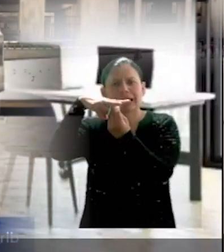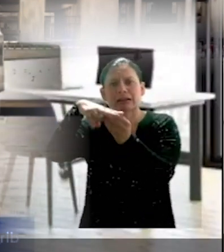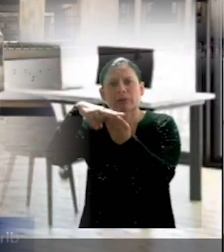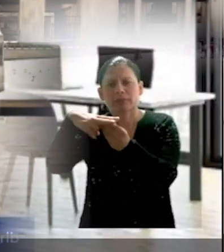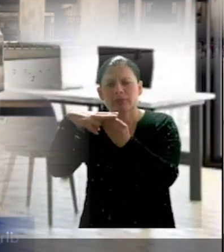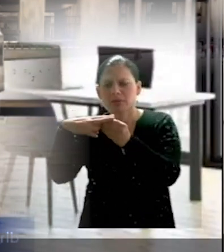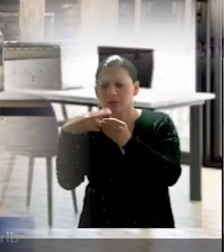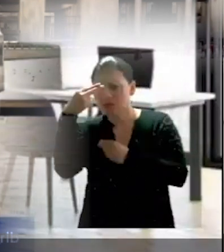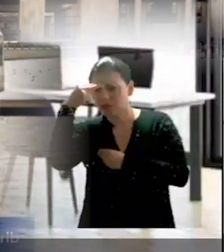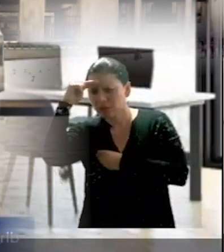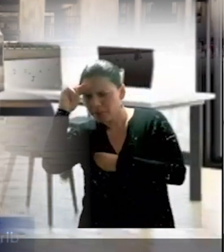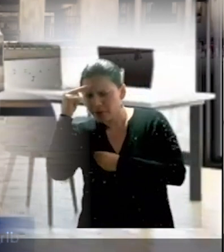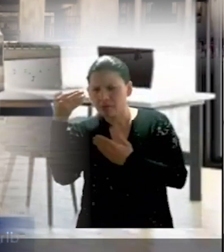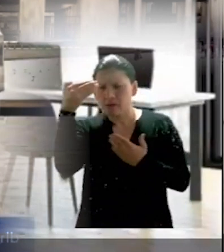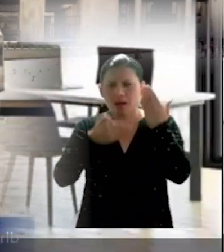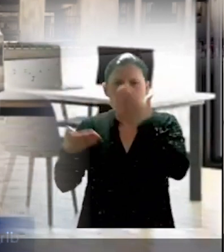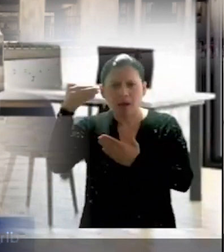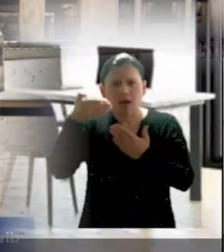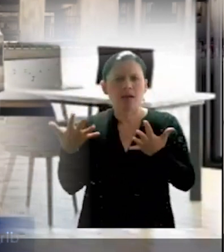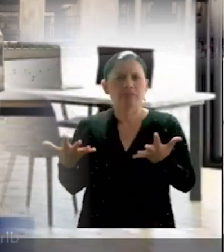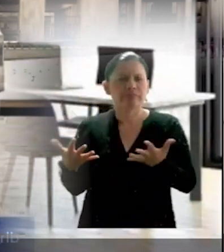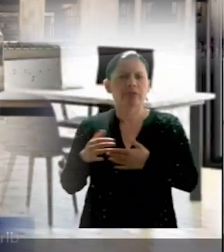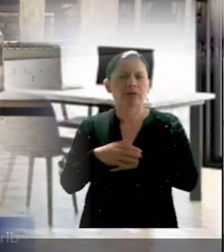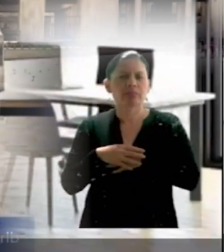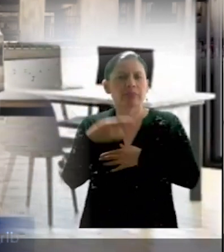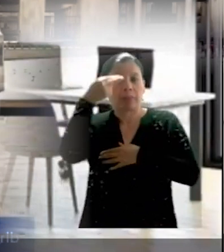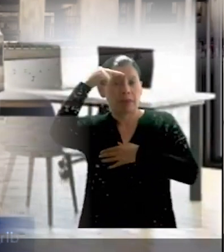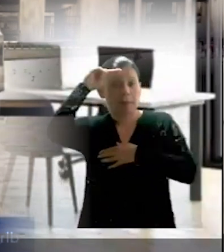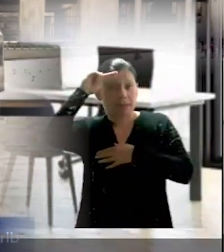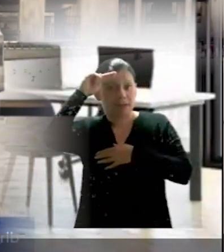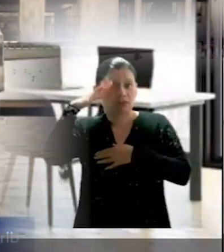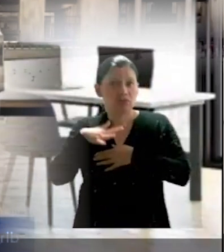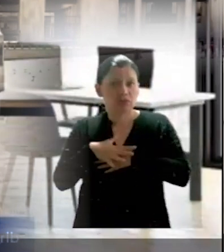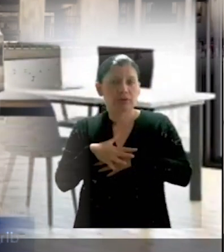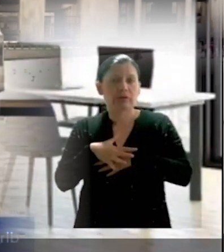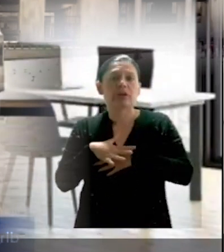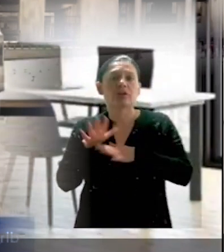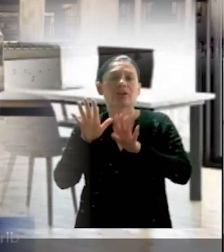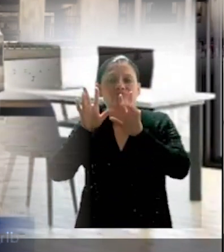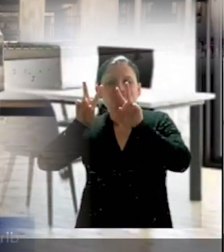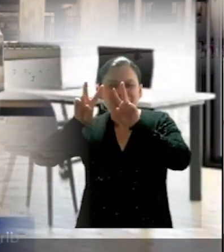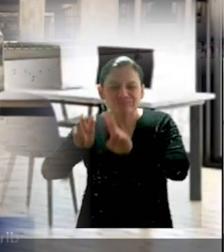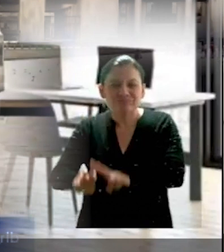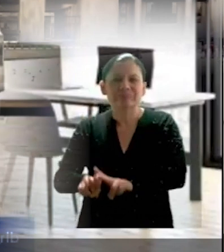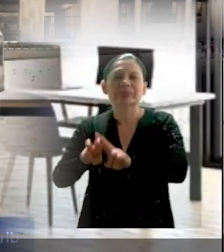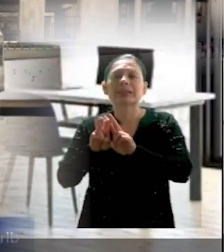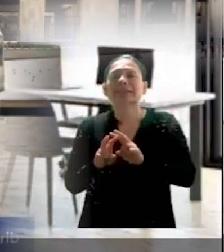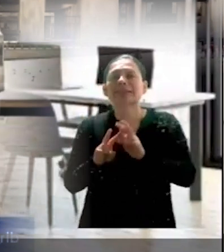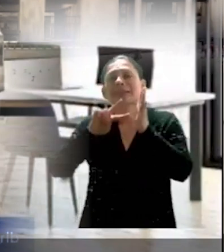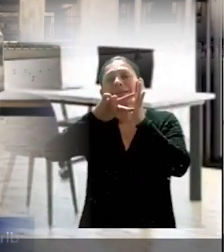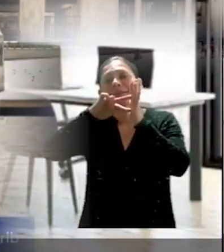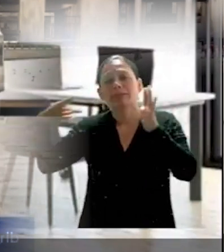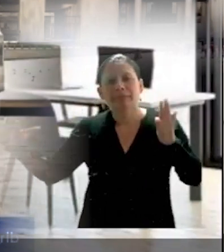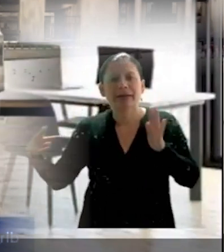como la interpretación teleológica, histórica, semántica, pero la Corte introdujo nuevos